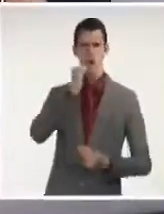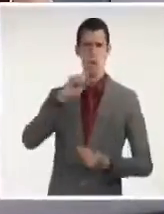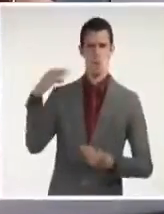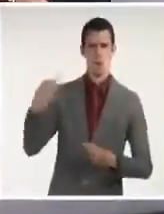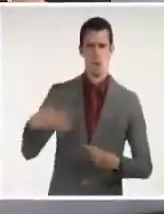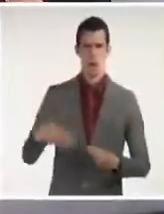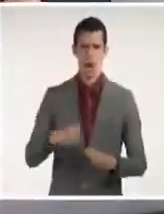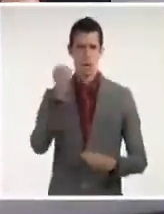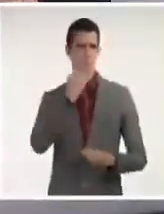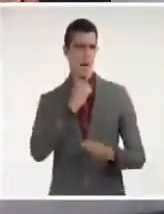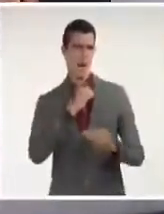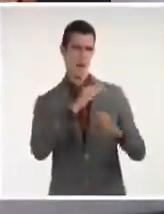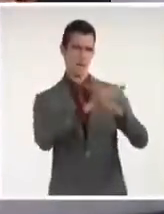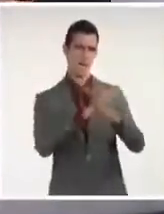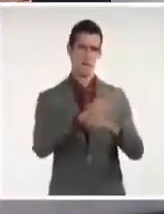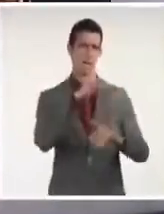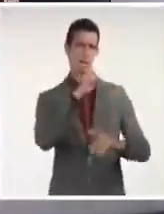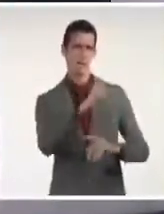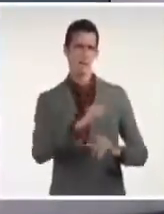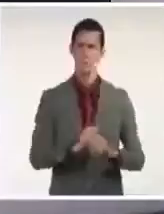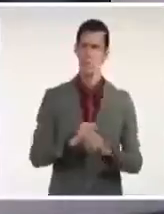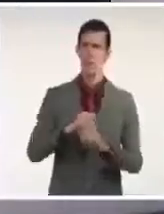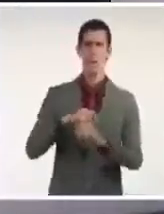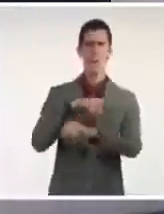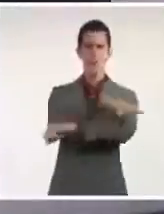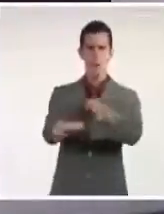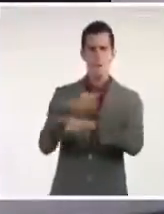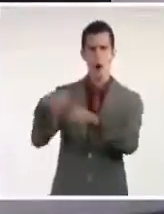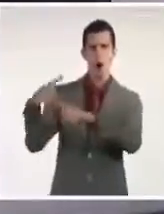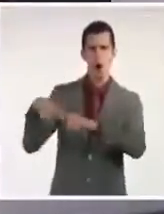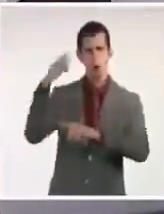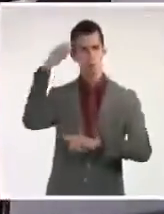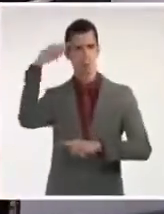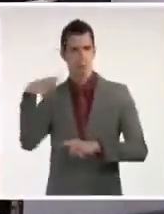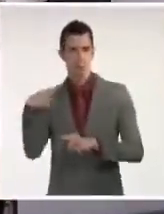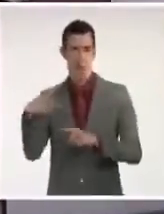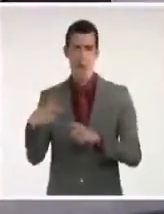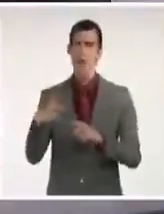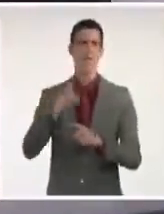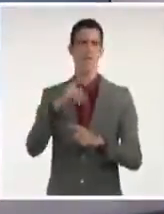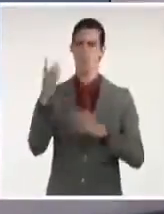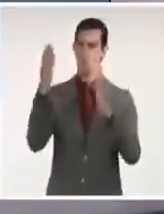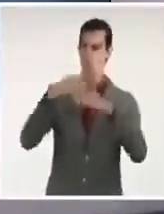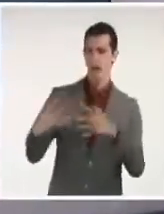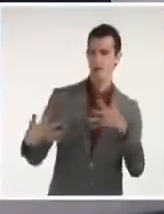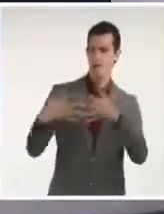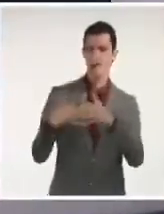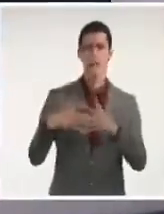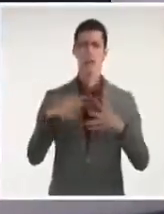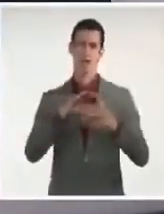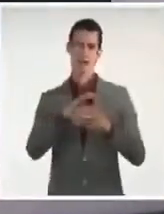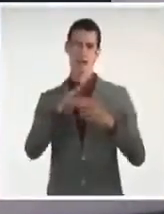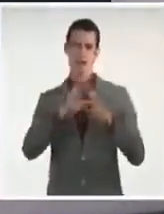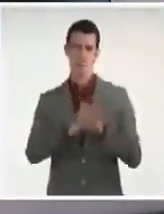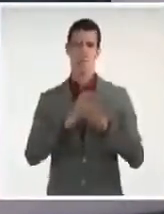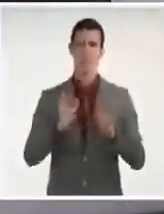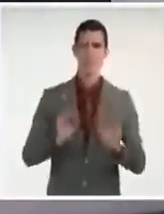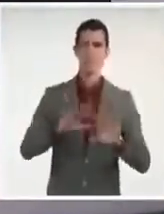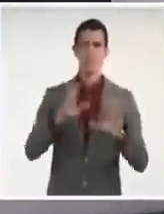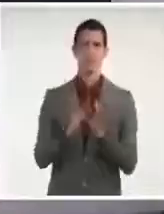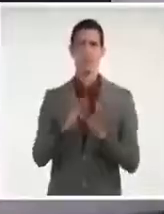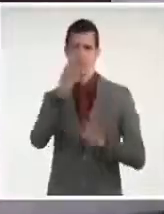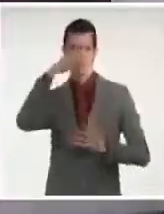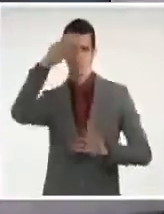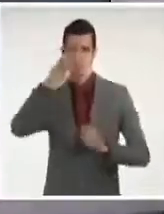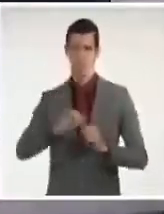ejercicio de importación de bienes básicos para la vida. Donald Trump, el anterior presidente estadounidense, puso 243 medidas